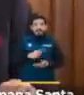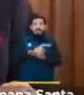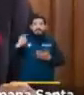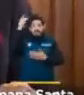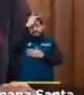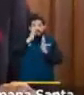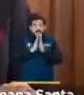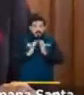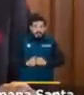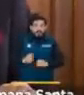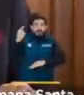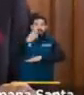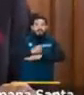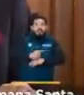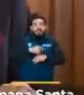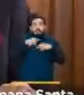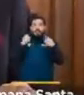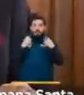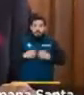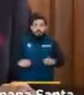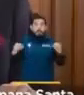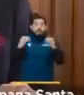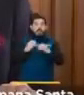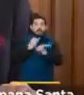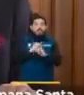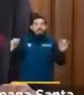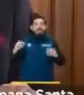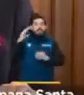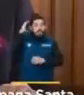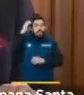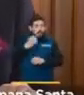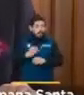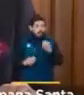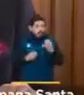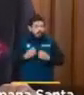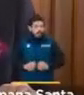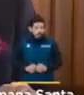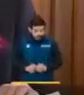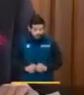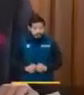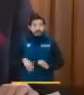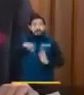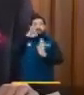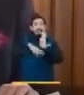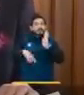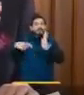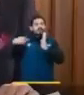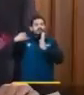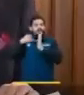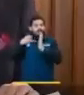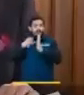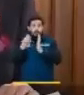Carnaval, Semana Santa, Día de los Difuntos e Independencia de Cuenca, bajaremos el